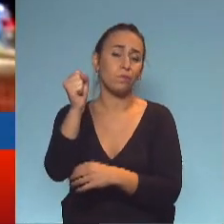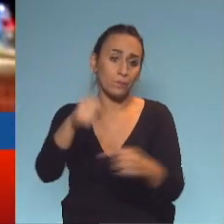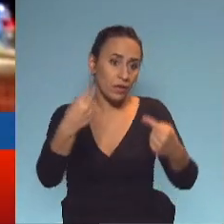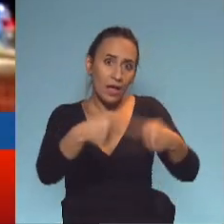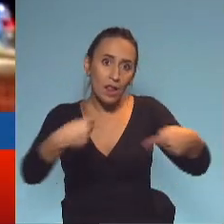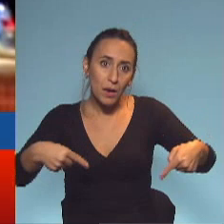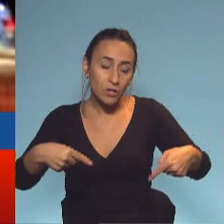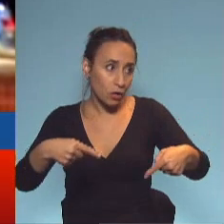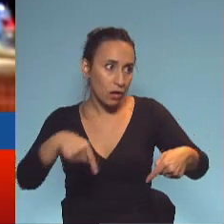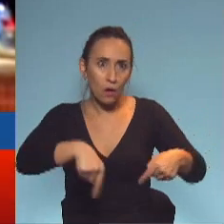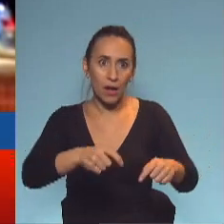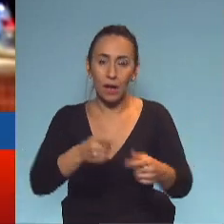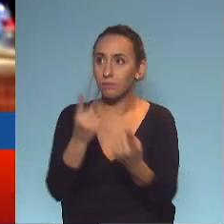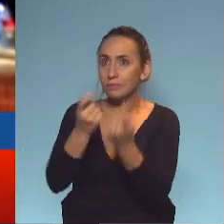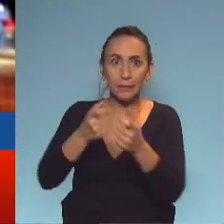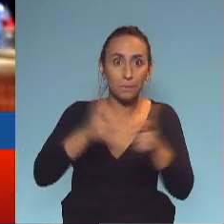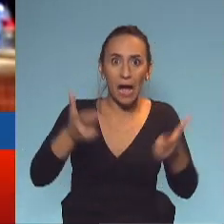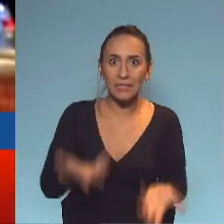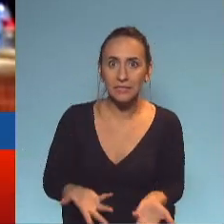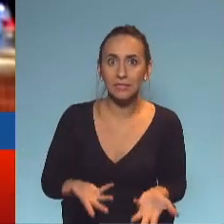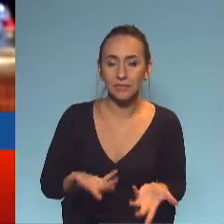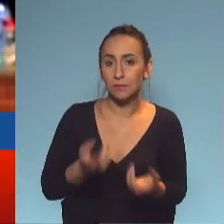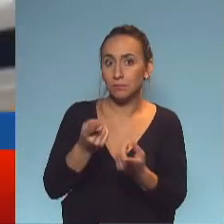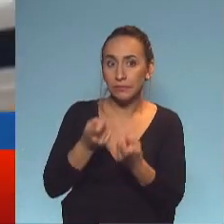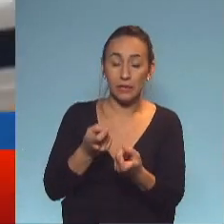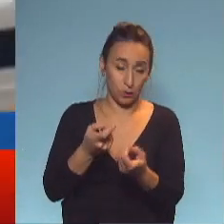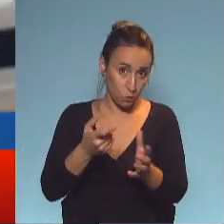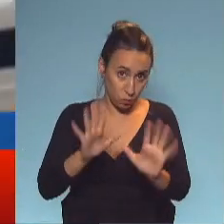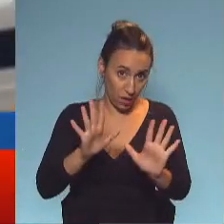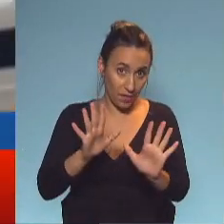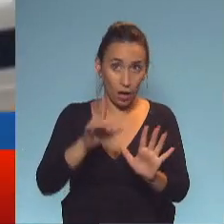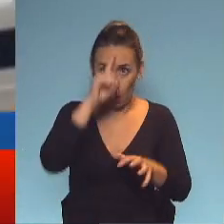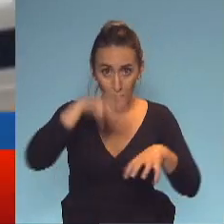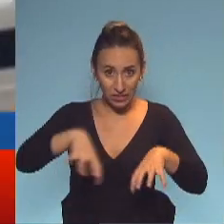se multiplica por esta pandemia y se pone en riesgo el abastecimiento de los sistemas de salud.